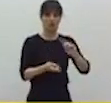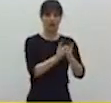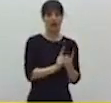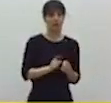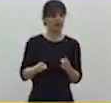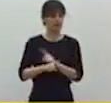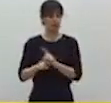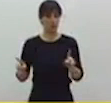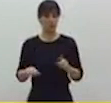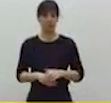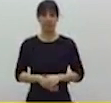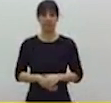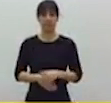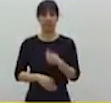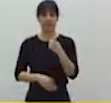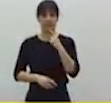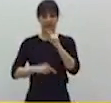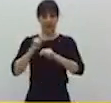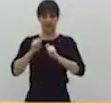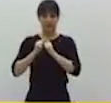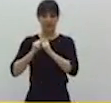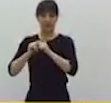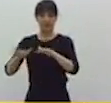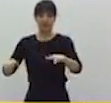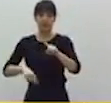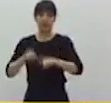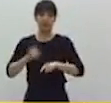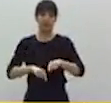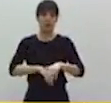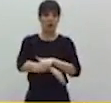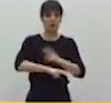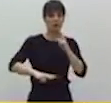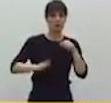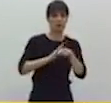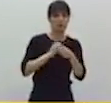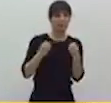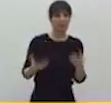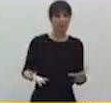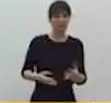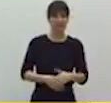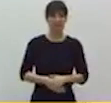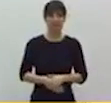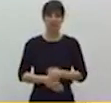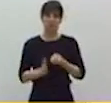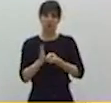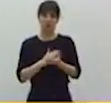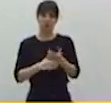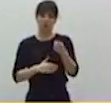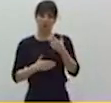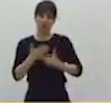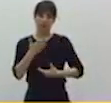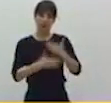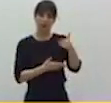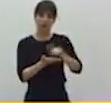a la ineficacia de la respuesta de su gobierno. Su portavoz hoy citaba el New York Times. ¿Lo leyó ayer? Dice que España